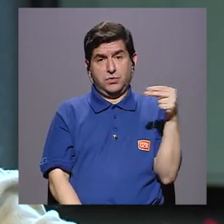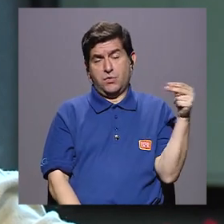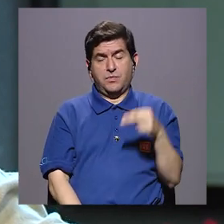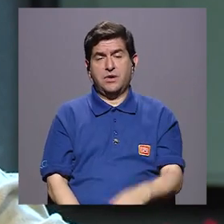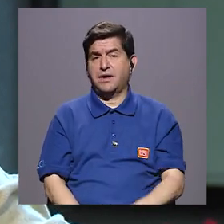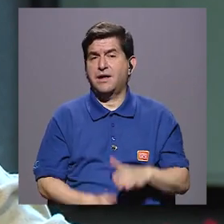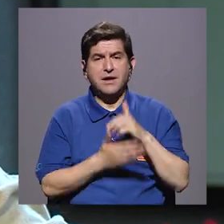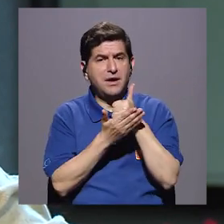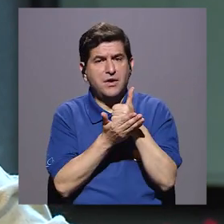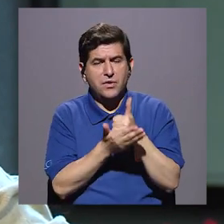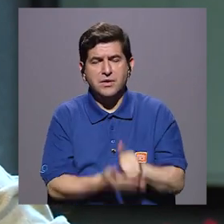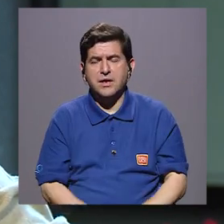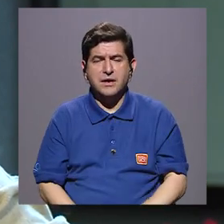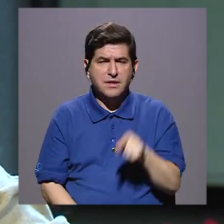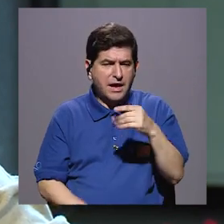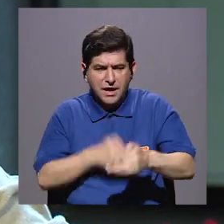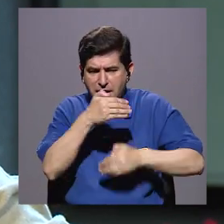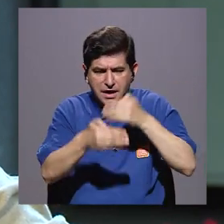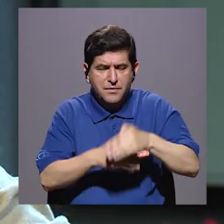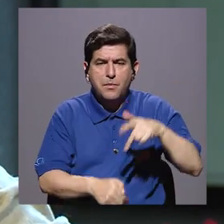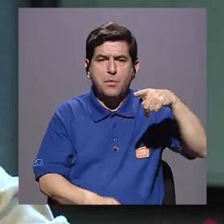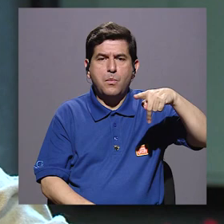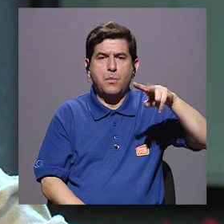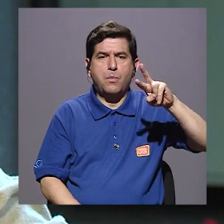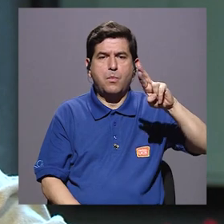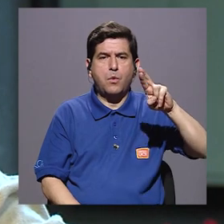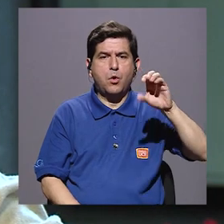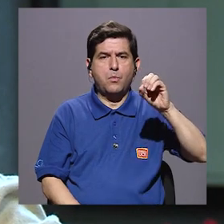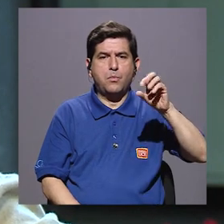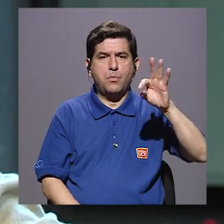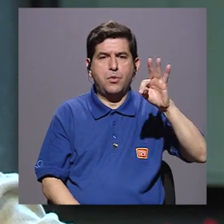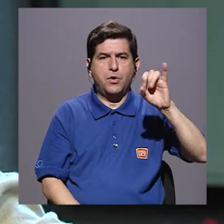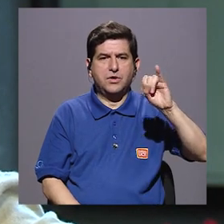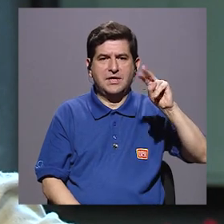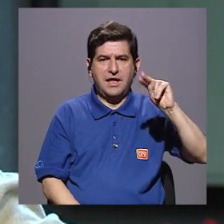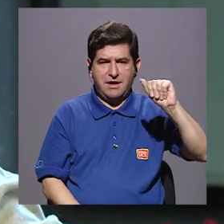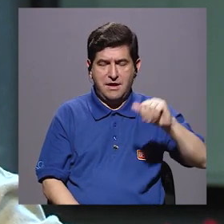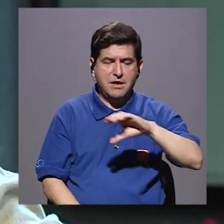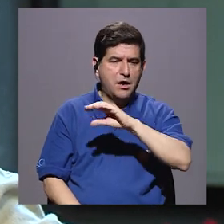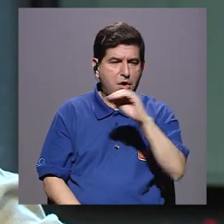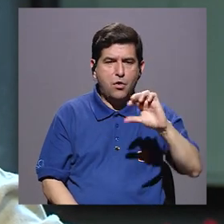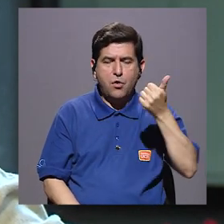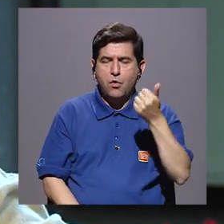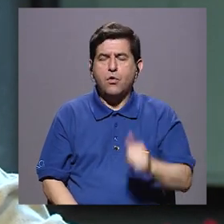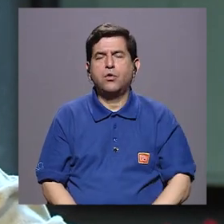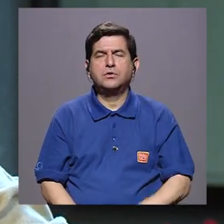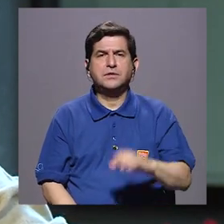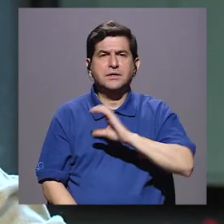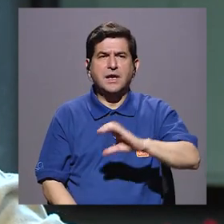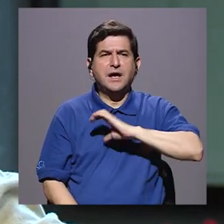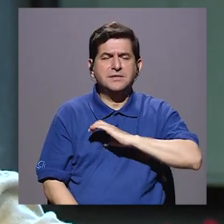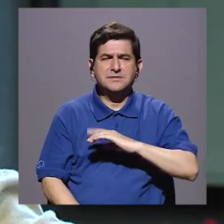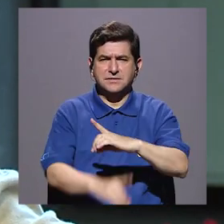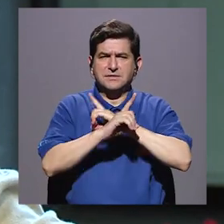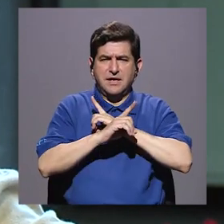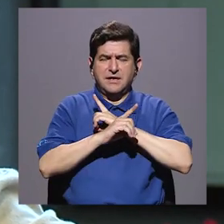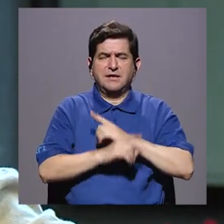que no ayuda al aumento en síntesis de proteína, por ejemplo, sustancias anabólicas. También hay otros factores a nivel